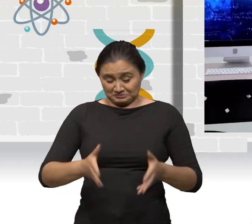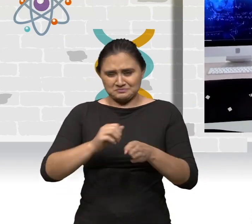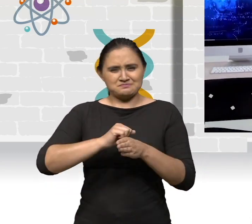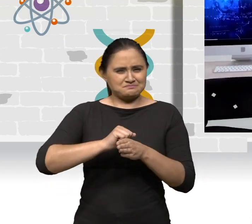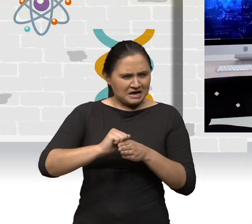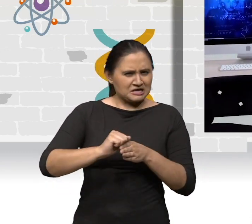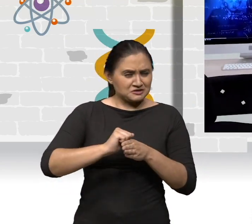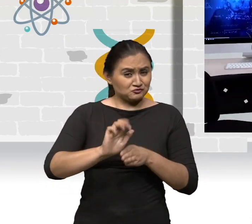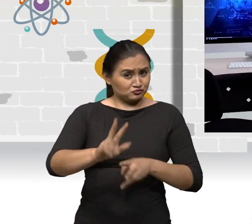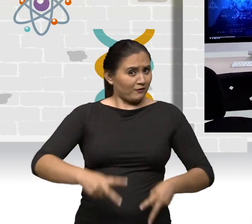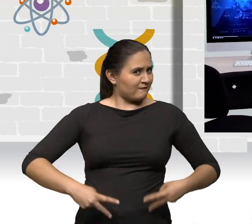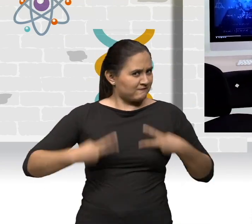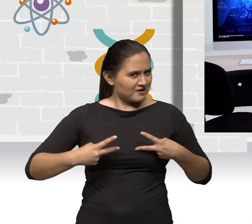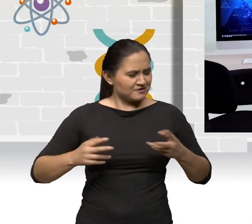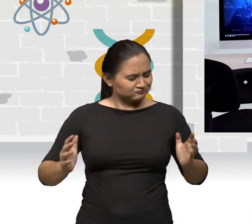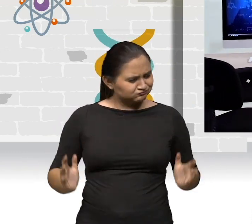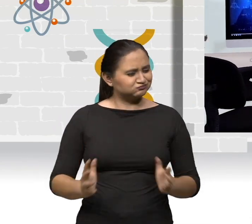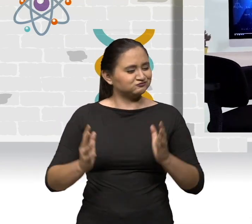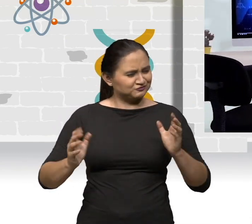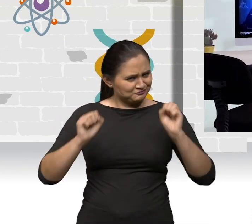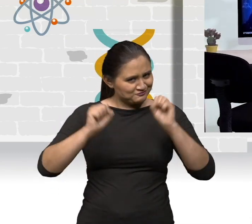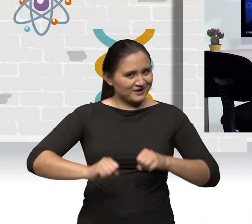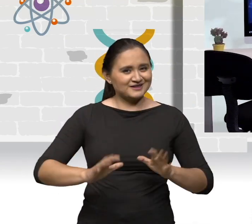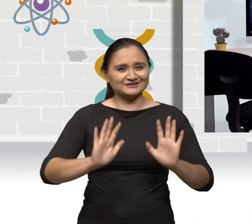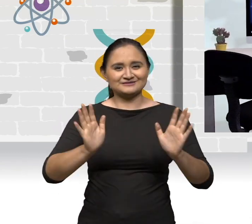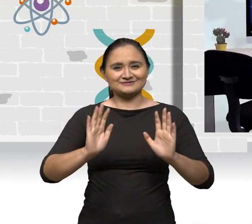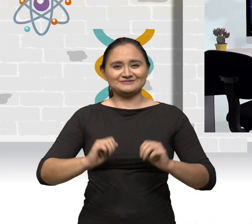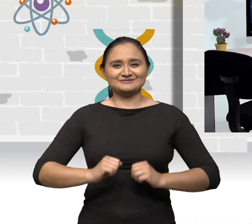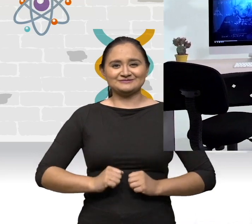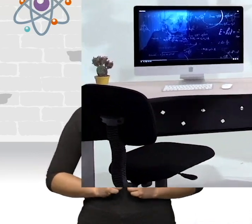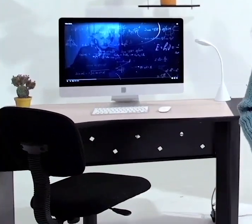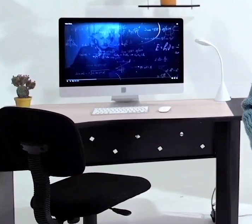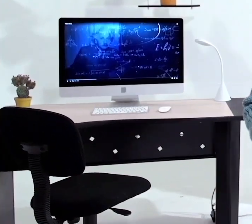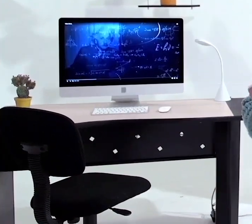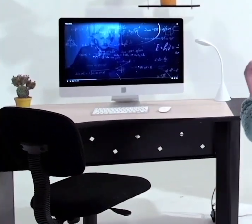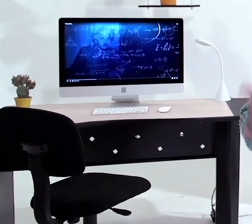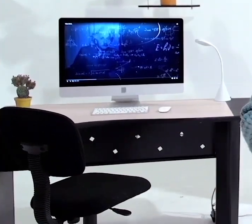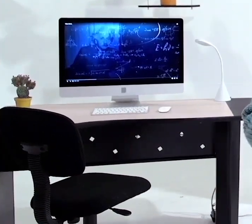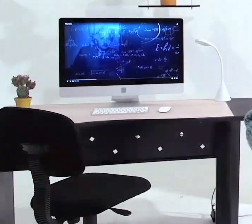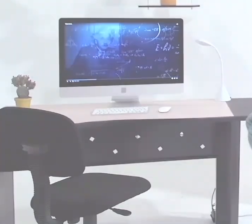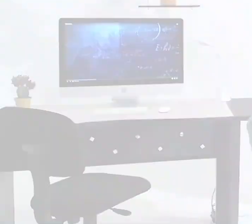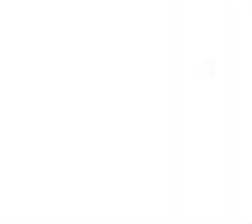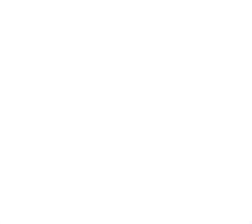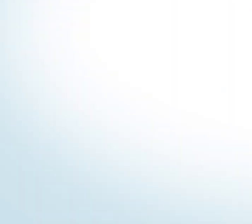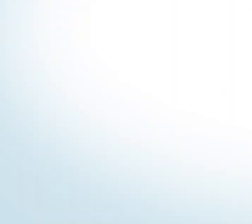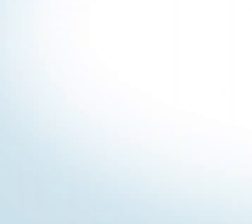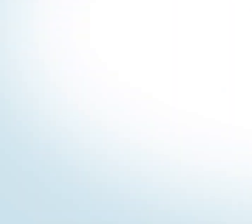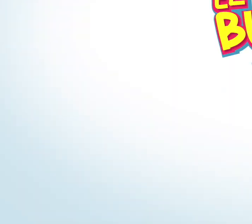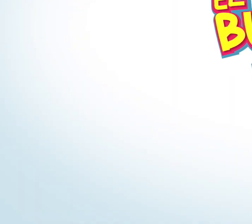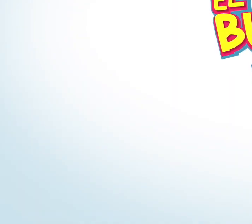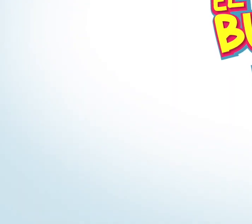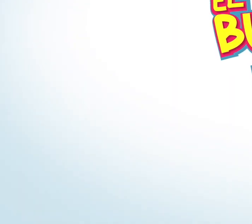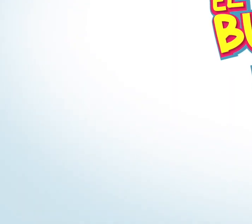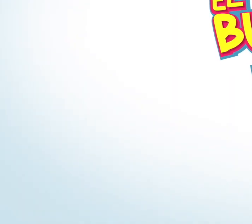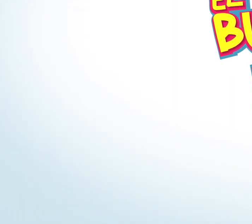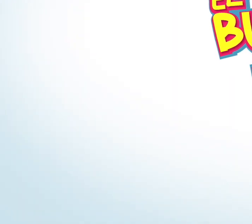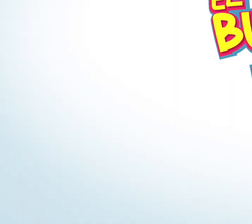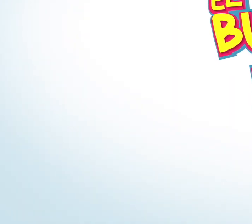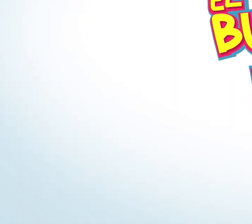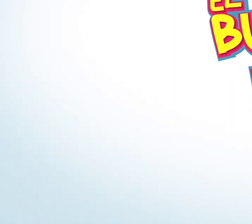de que estos conocimientos te serán de utilidad y los podrás aplicar en tu vida diaria. ¡Hasta la próxima!